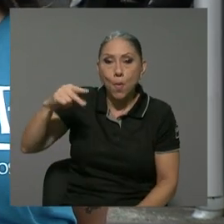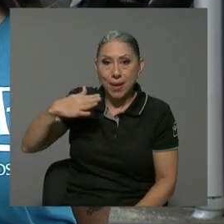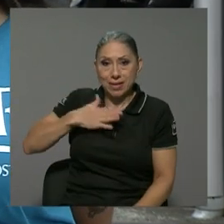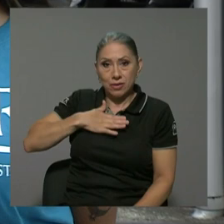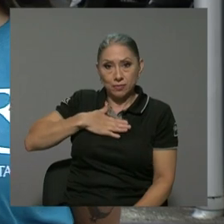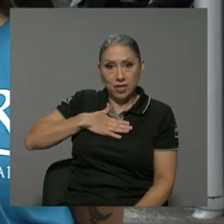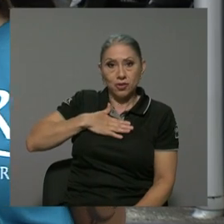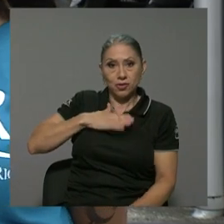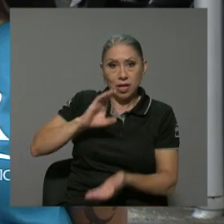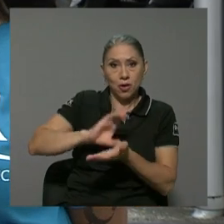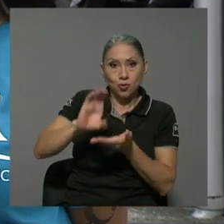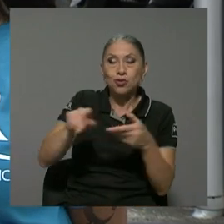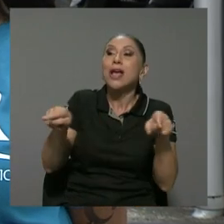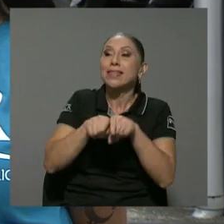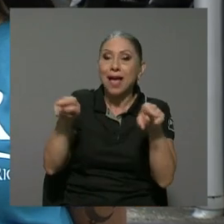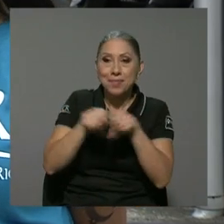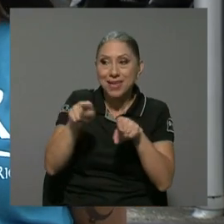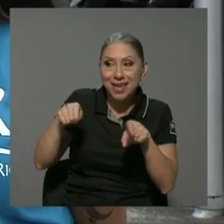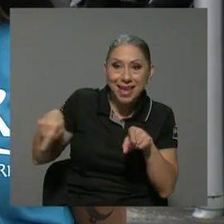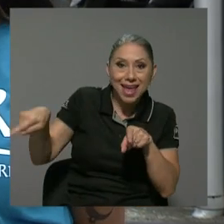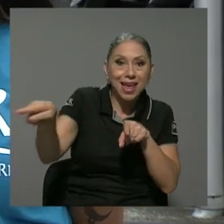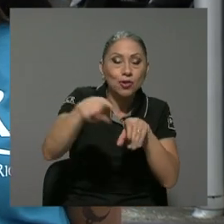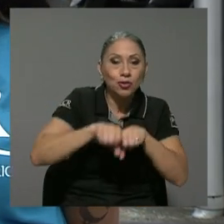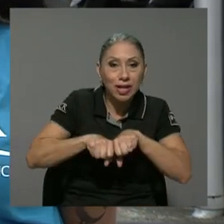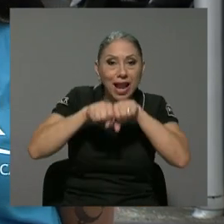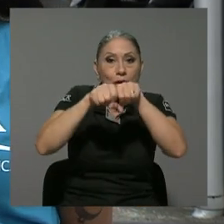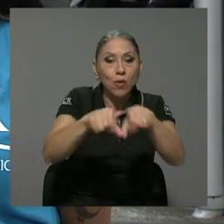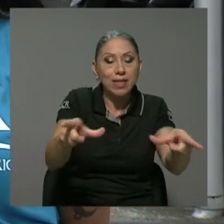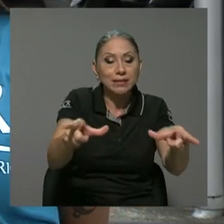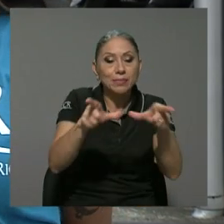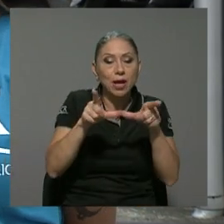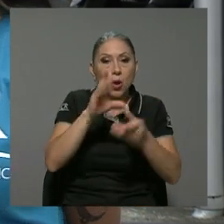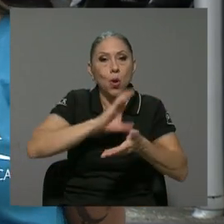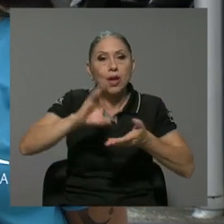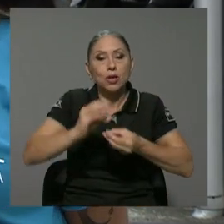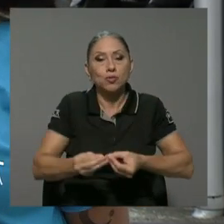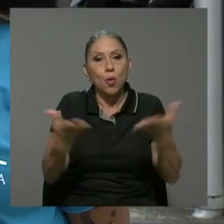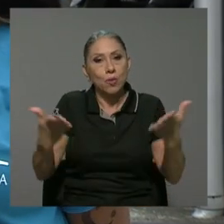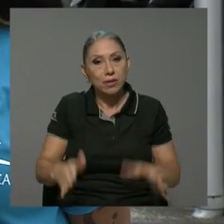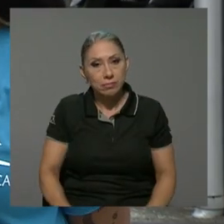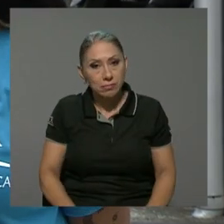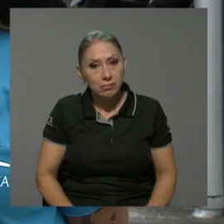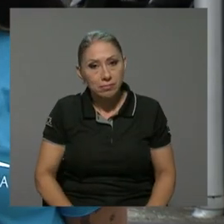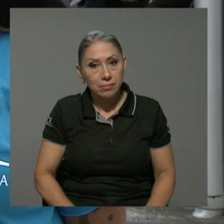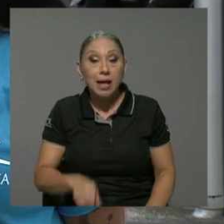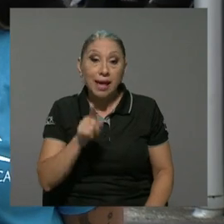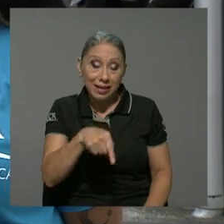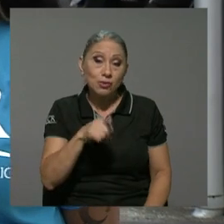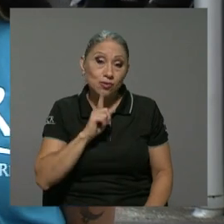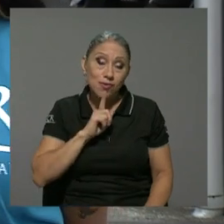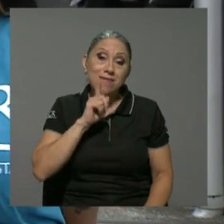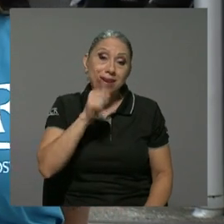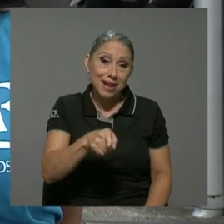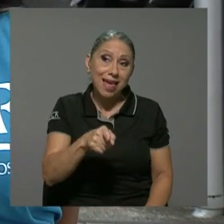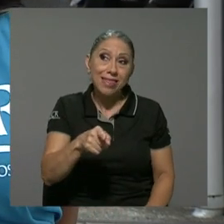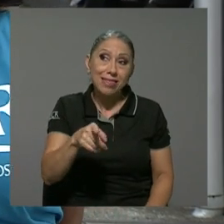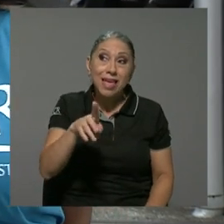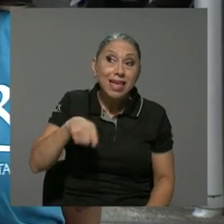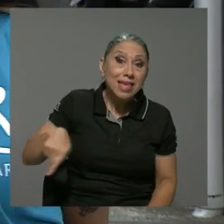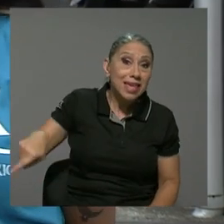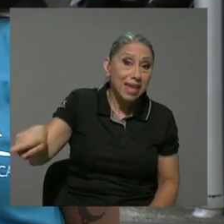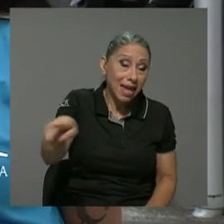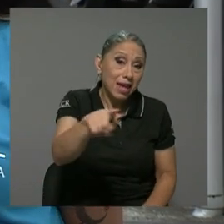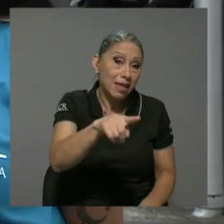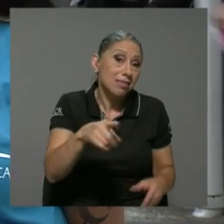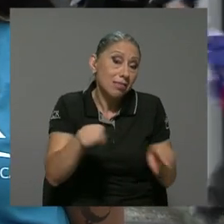cursos también han sido personas graduadas de los colegios públicos. Es una realidad que también parte importante de la población de educación privada